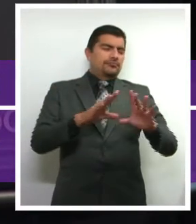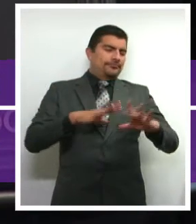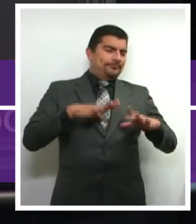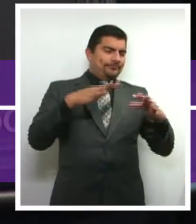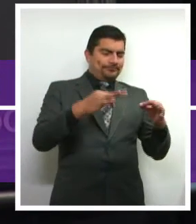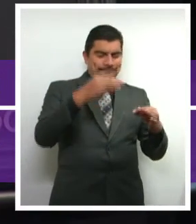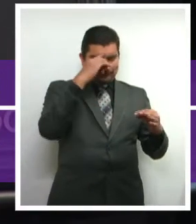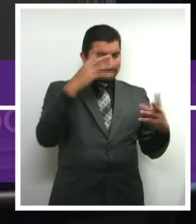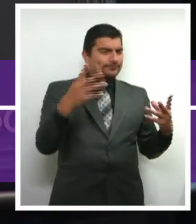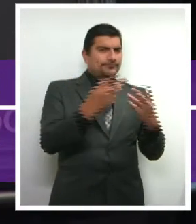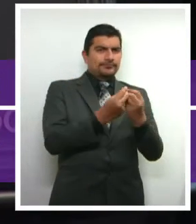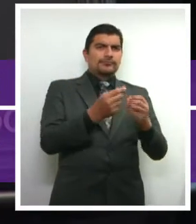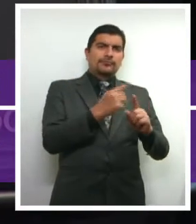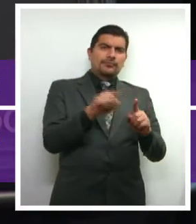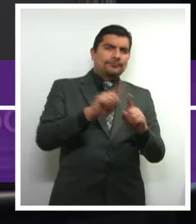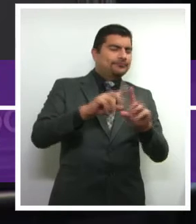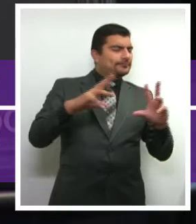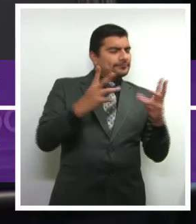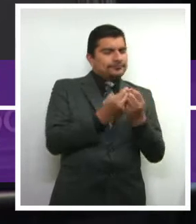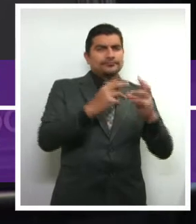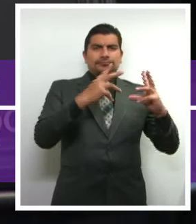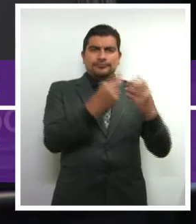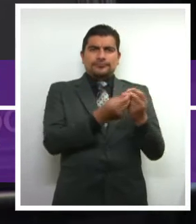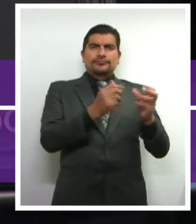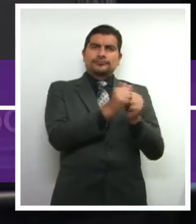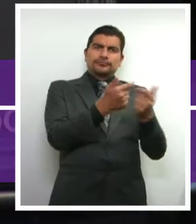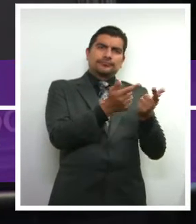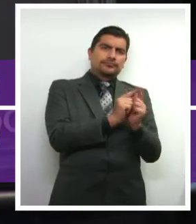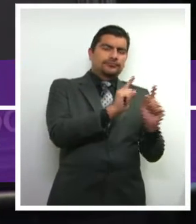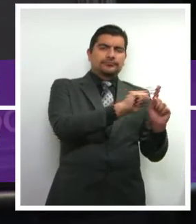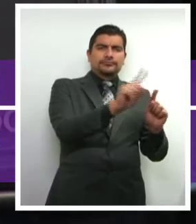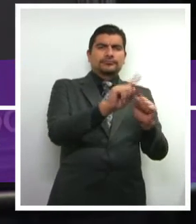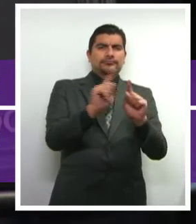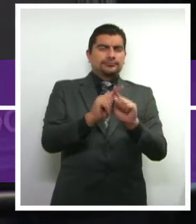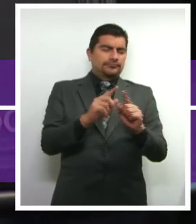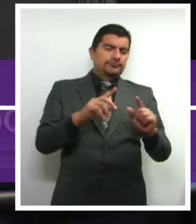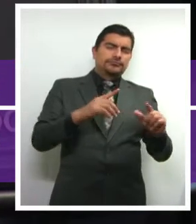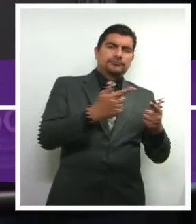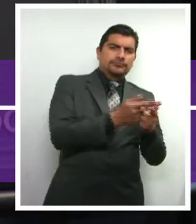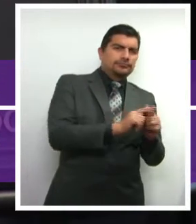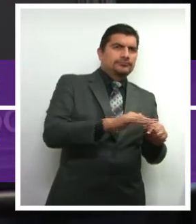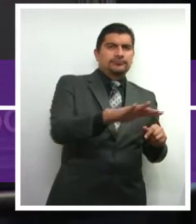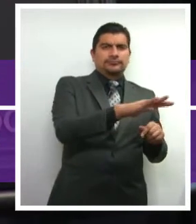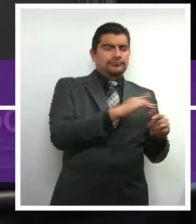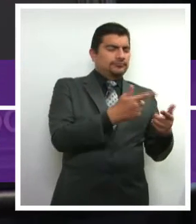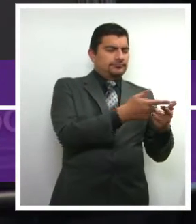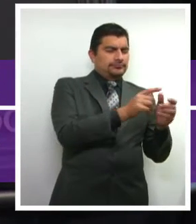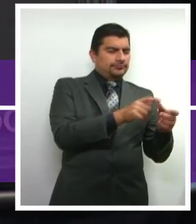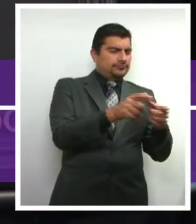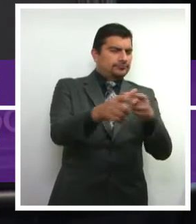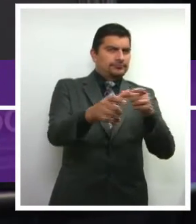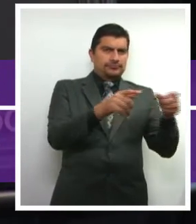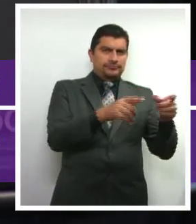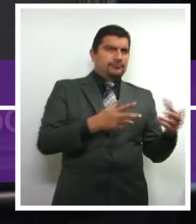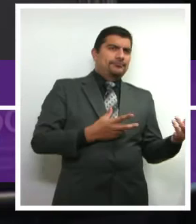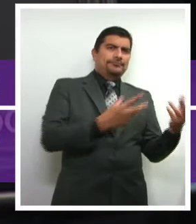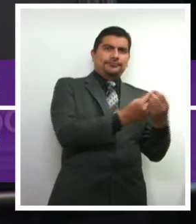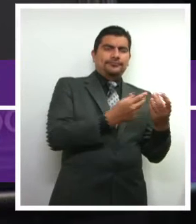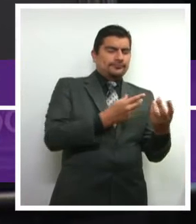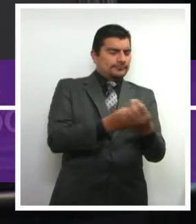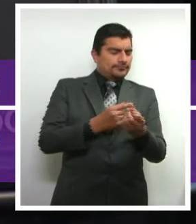reuniones con grupos organizados de los barrios y pueblos originarios de las